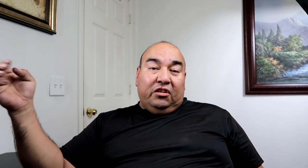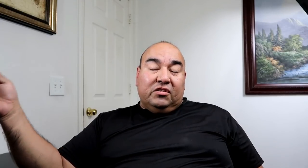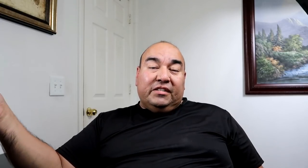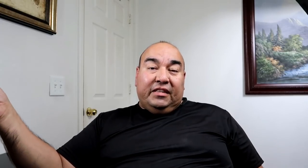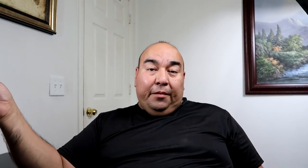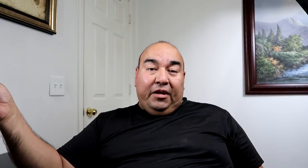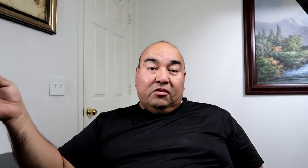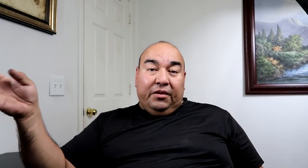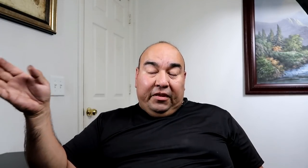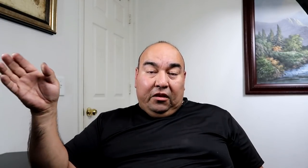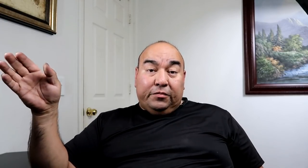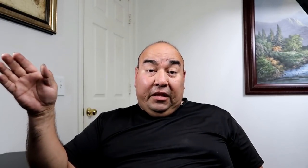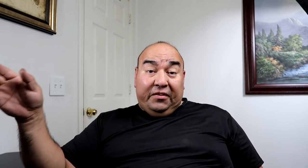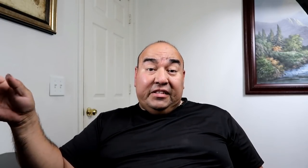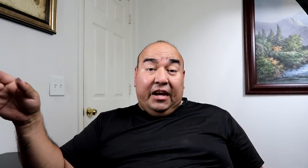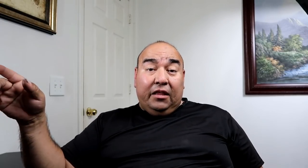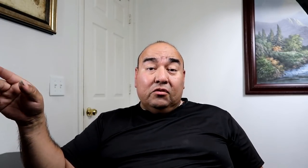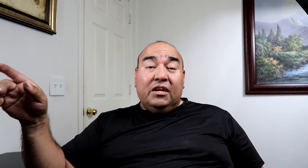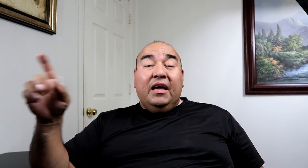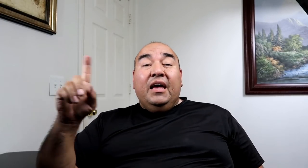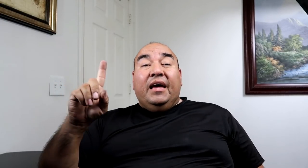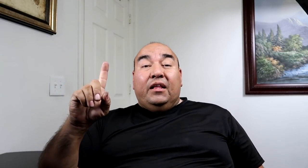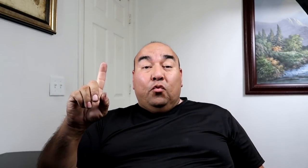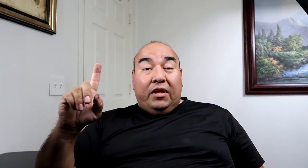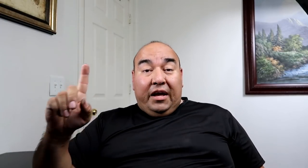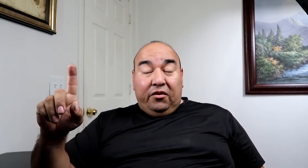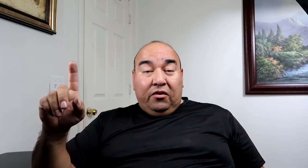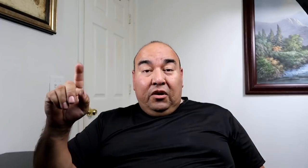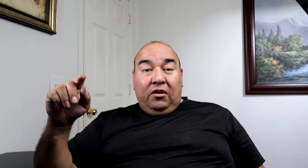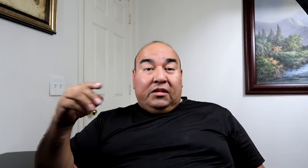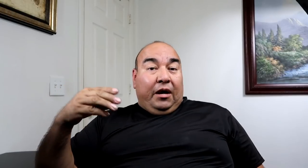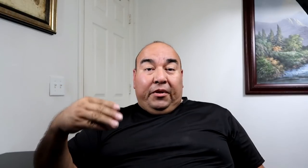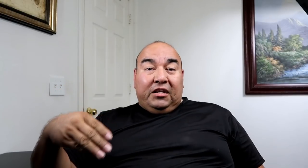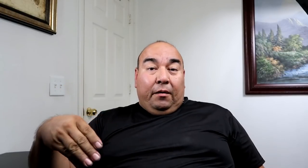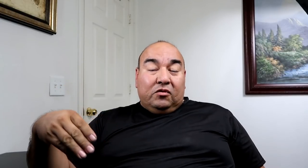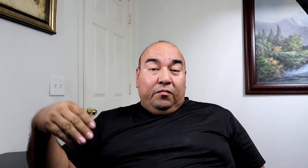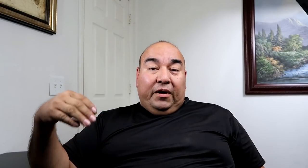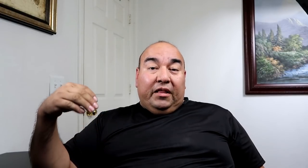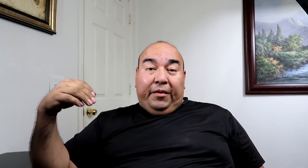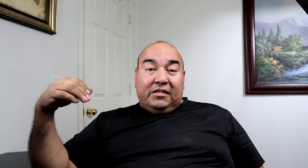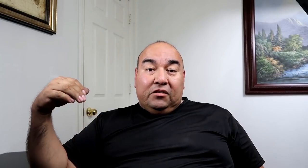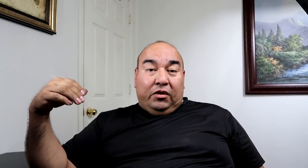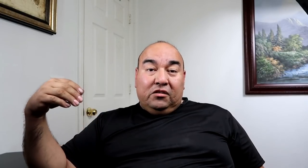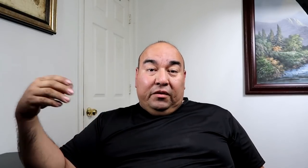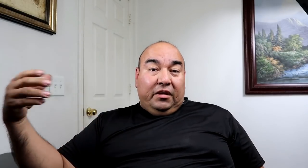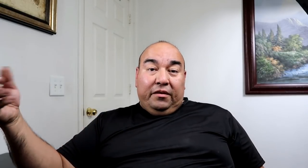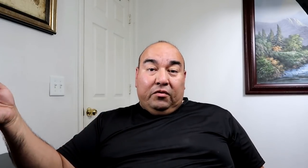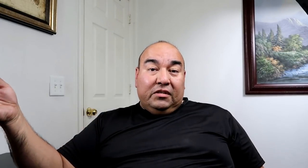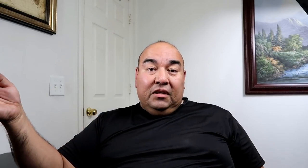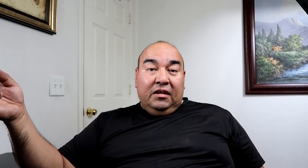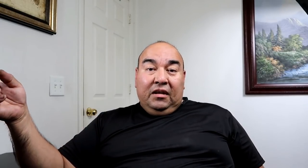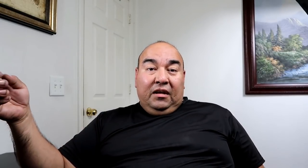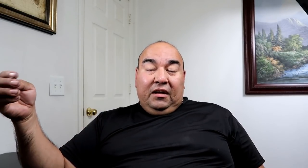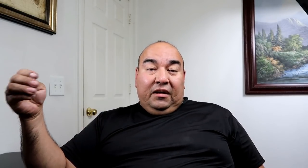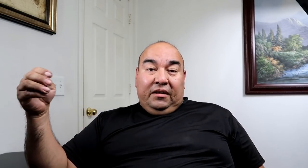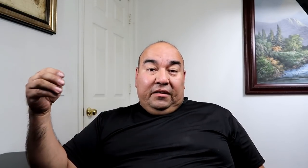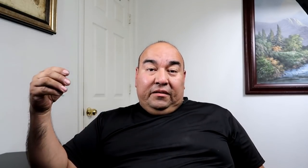serían 260 mil los beneficiados en un año. O sea que apenas llevamos un par de meses con eso, donde hay